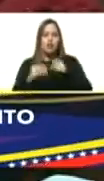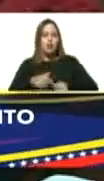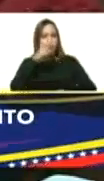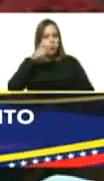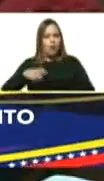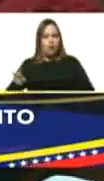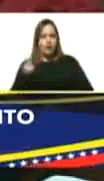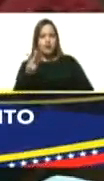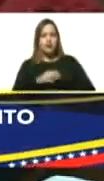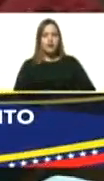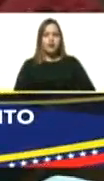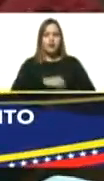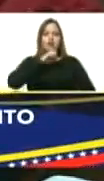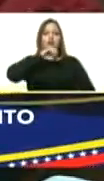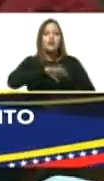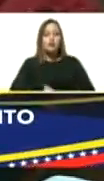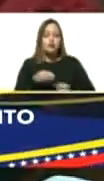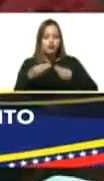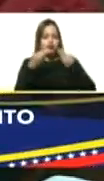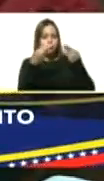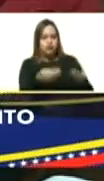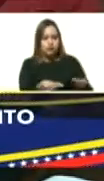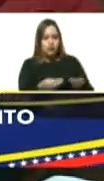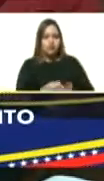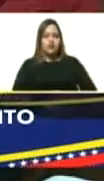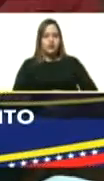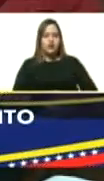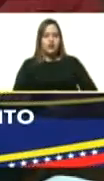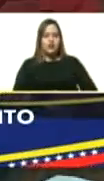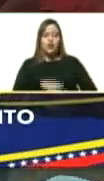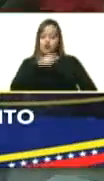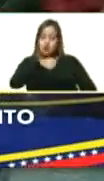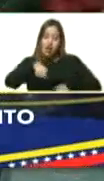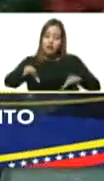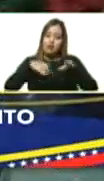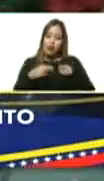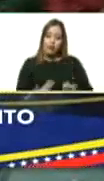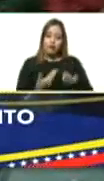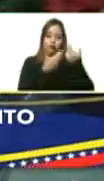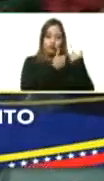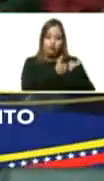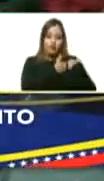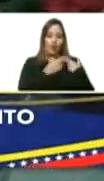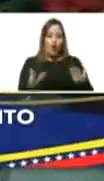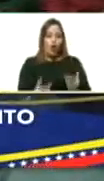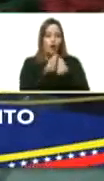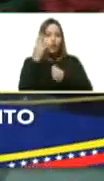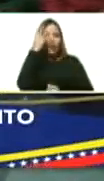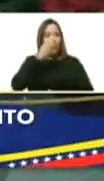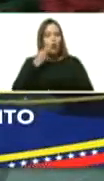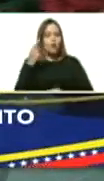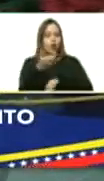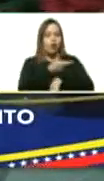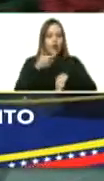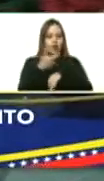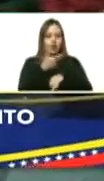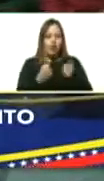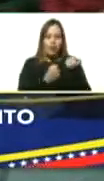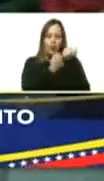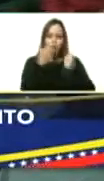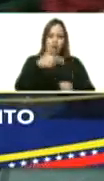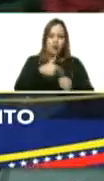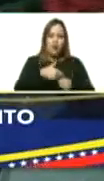Una herencia que no heredó, pero que sí asumió la responsabilidad, como usted lo está haciendo, de la mano con nuestro joven gobernador petrolero, Víctor Clark,